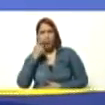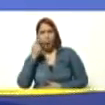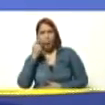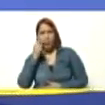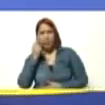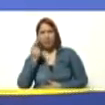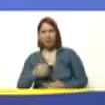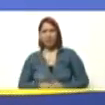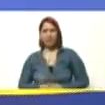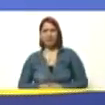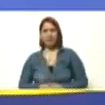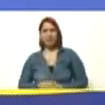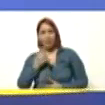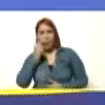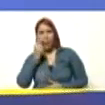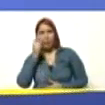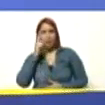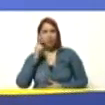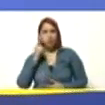Varoncito.